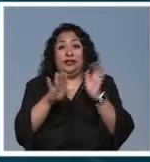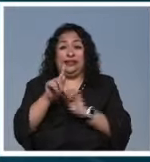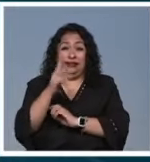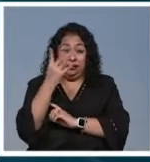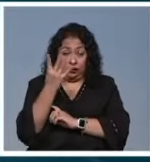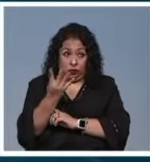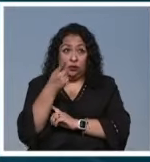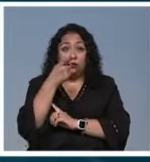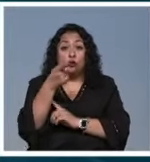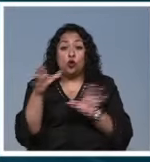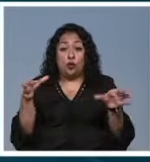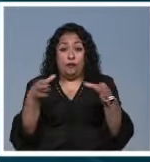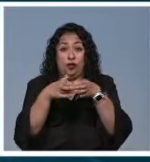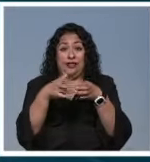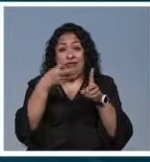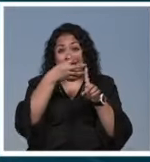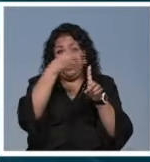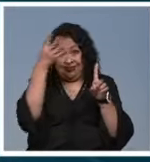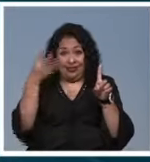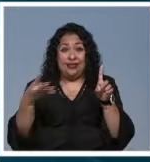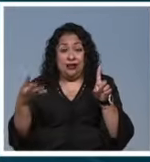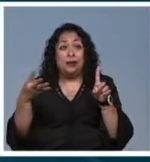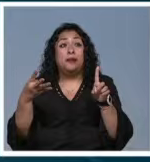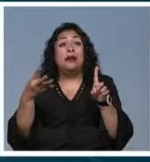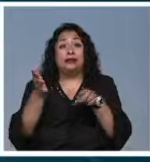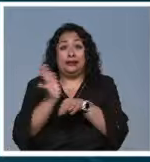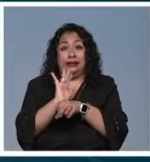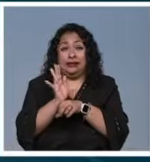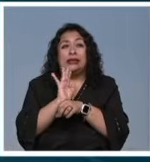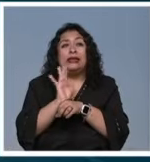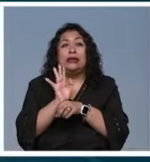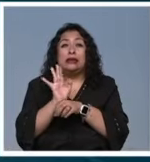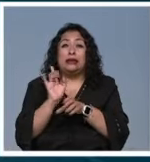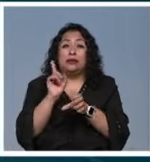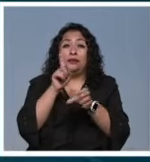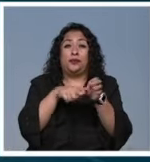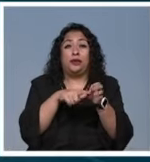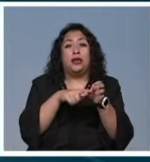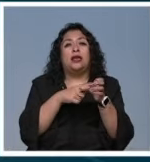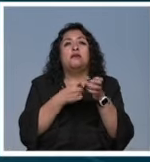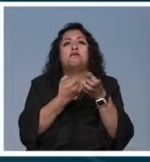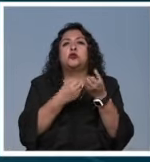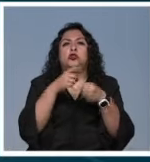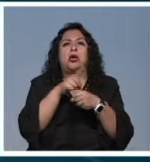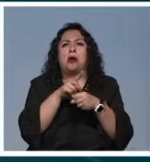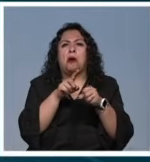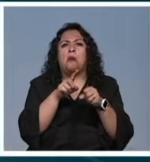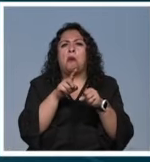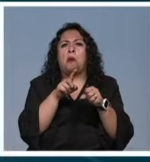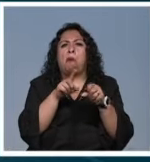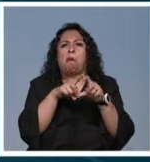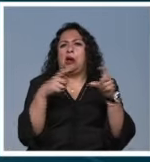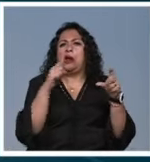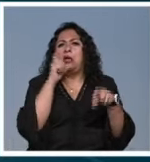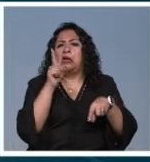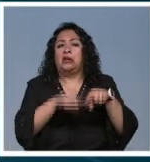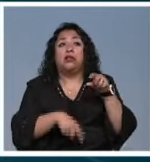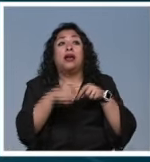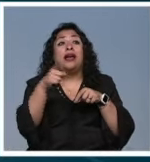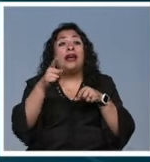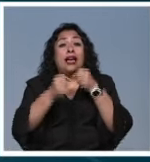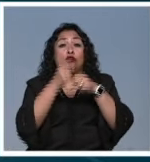1974, la comunidad LGBTIQ+, en el cine, se integró a la sociedad sin estigmas, y fue en el año 2000 cuando el documental